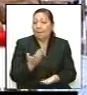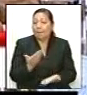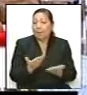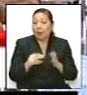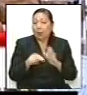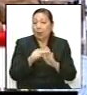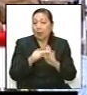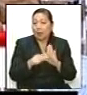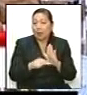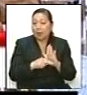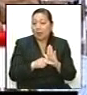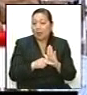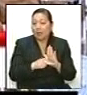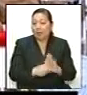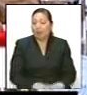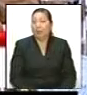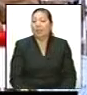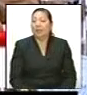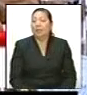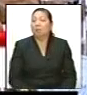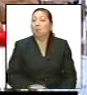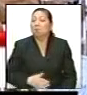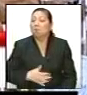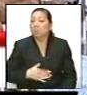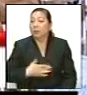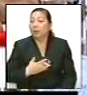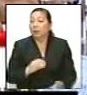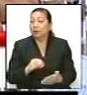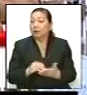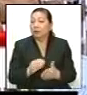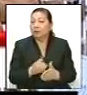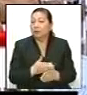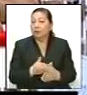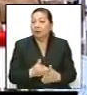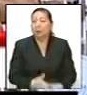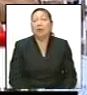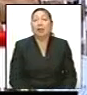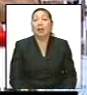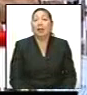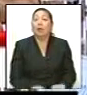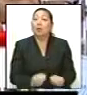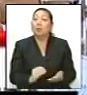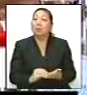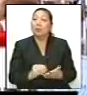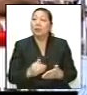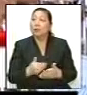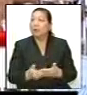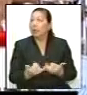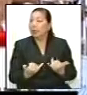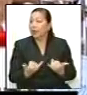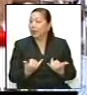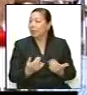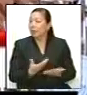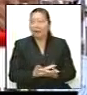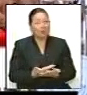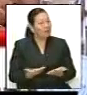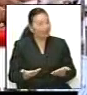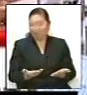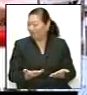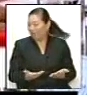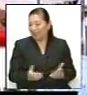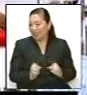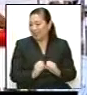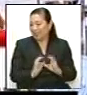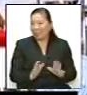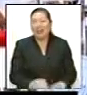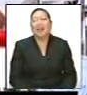norma complementaria de que podemos utilizar parte del canon como un adelanto. Eso no les queda claro,